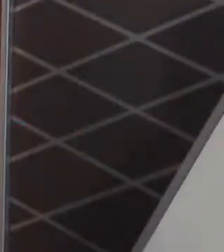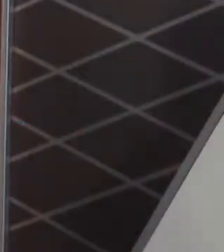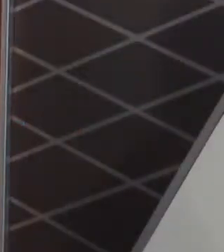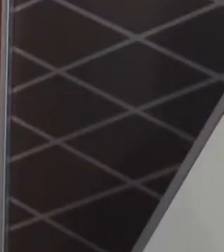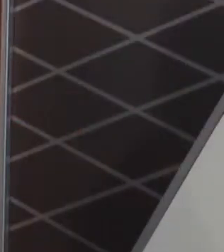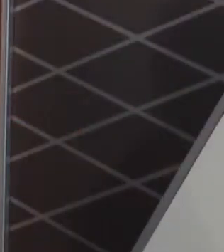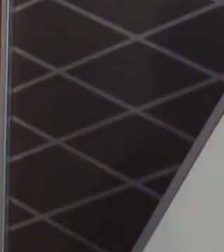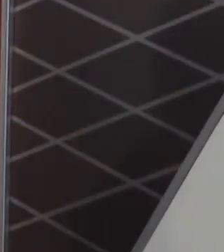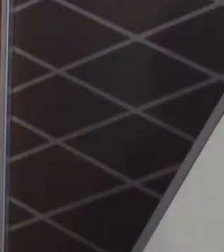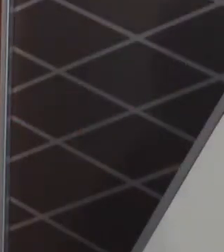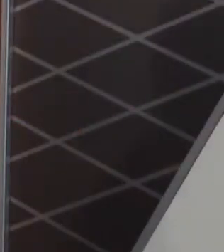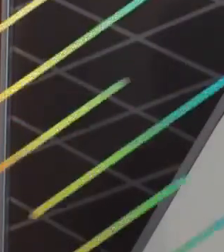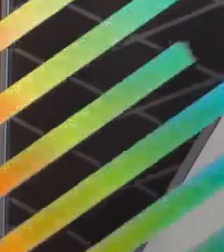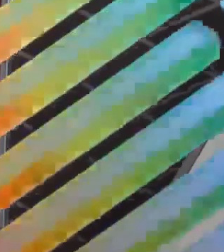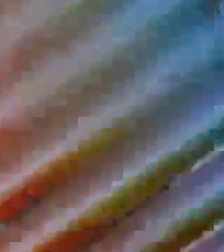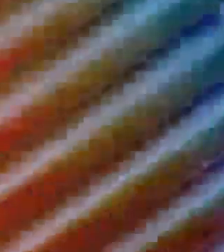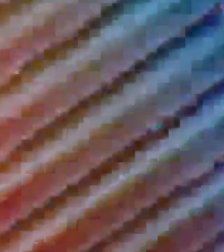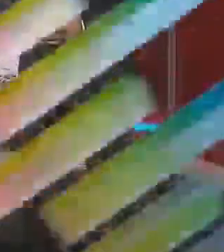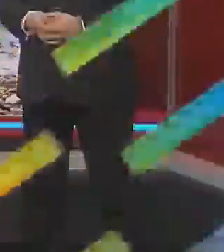Primavera.